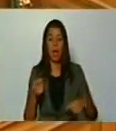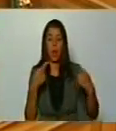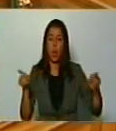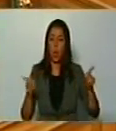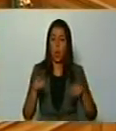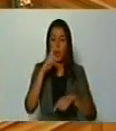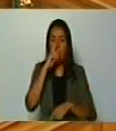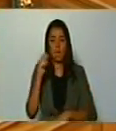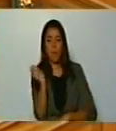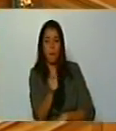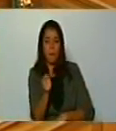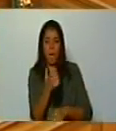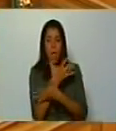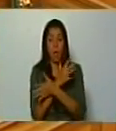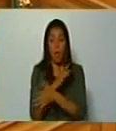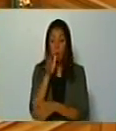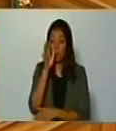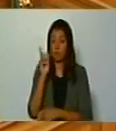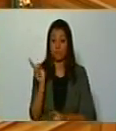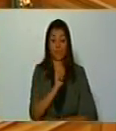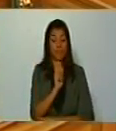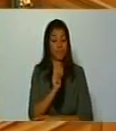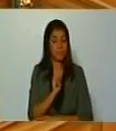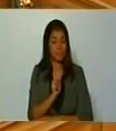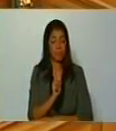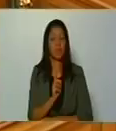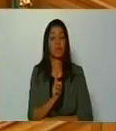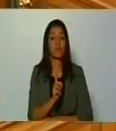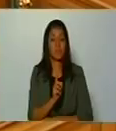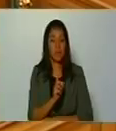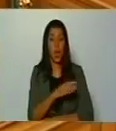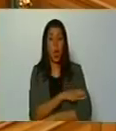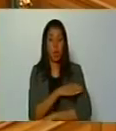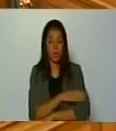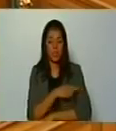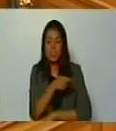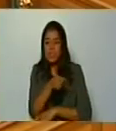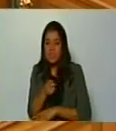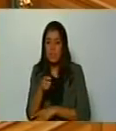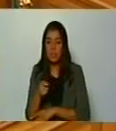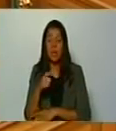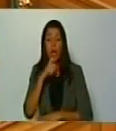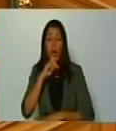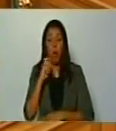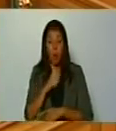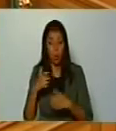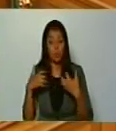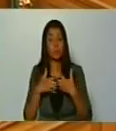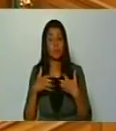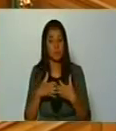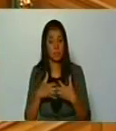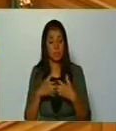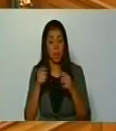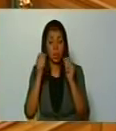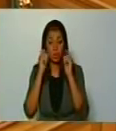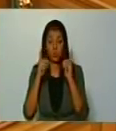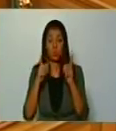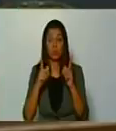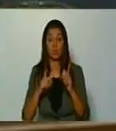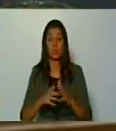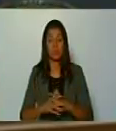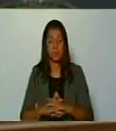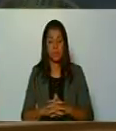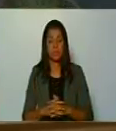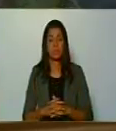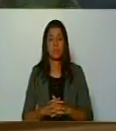no. Es que se llamaba acciones como esta, que luego, insólitamente, que esto ocurría, se